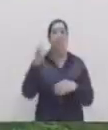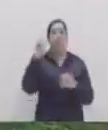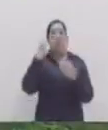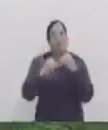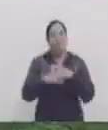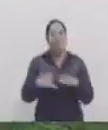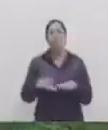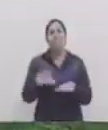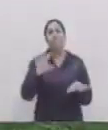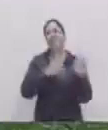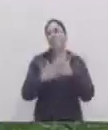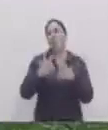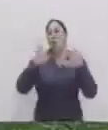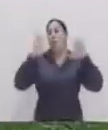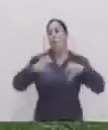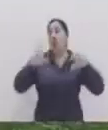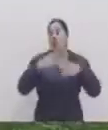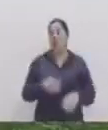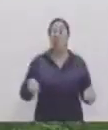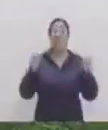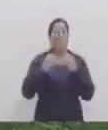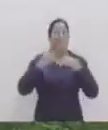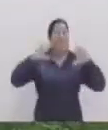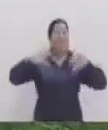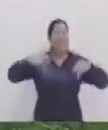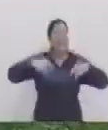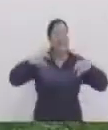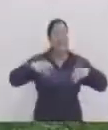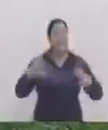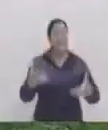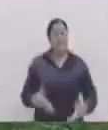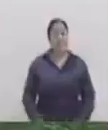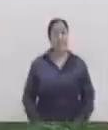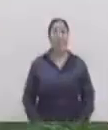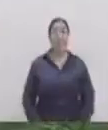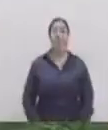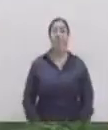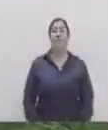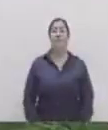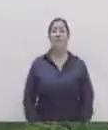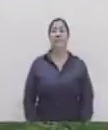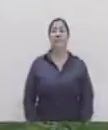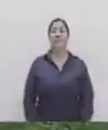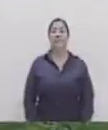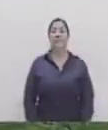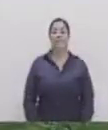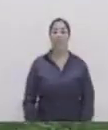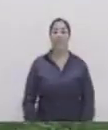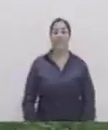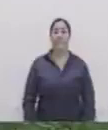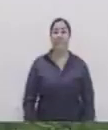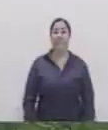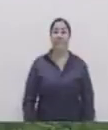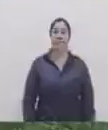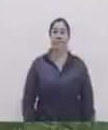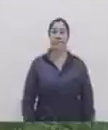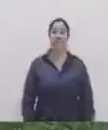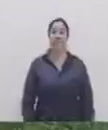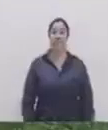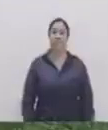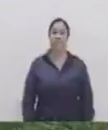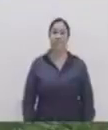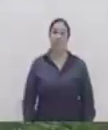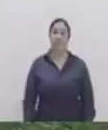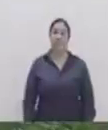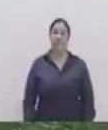va a venir la canícula, o las lluvias serán copiosas después de la canícula. Na